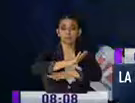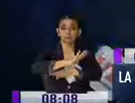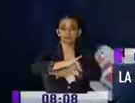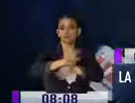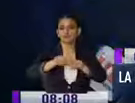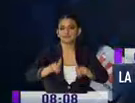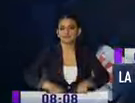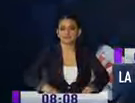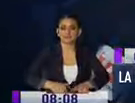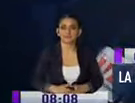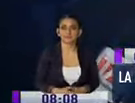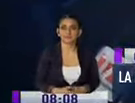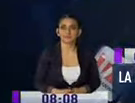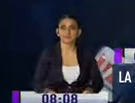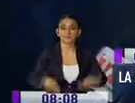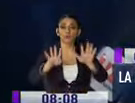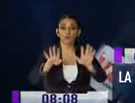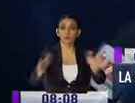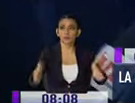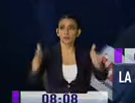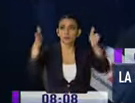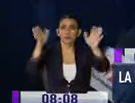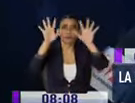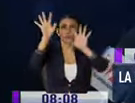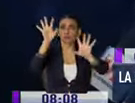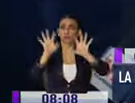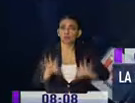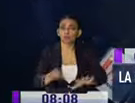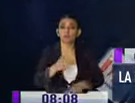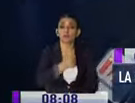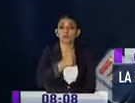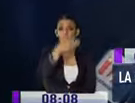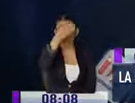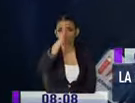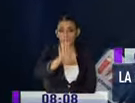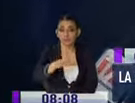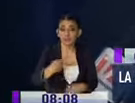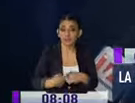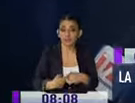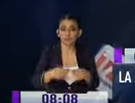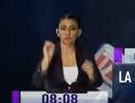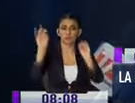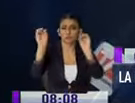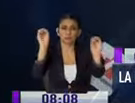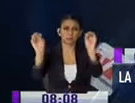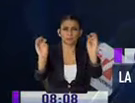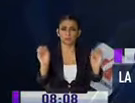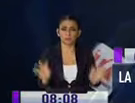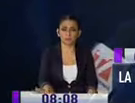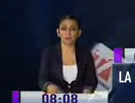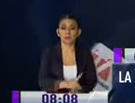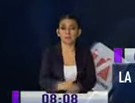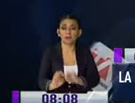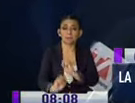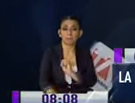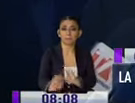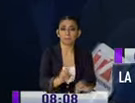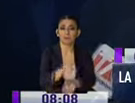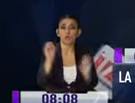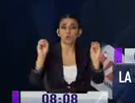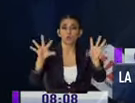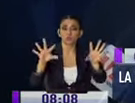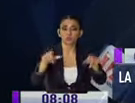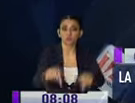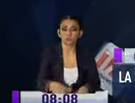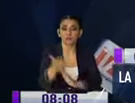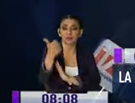otras. Tendremos 9 monumentos y edificaciones patrimoniales que servirán de escenario para las proyecciones artísticas tanto